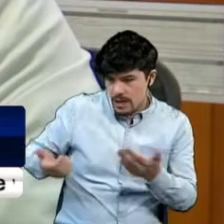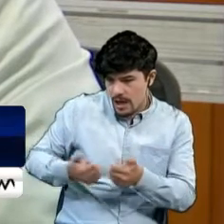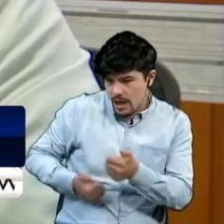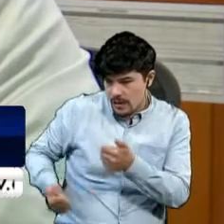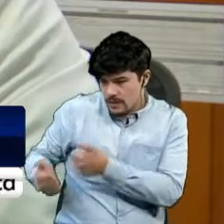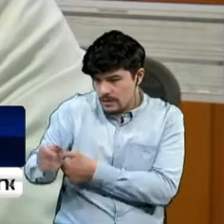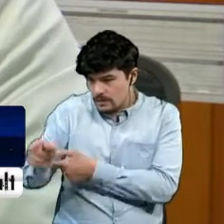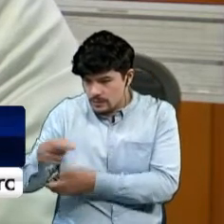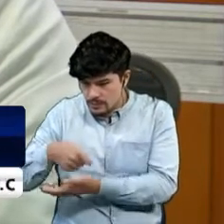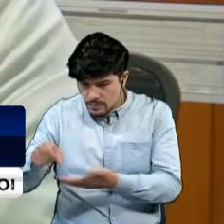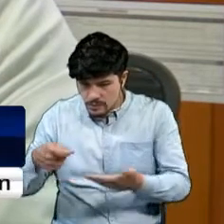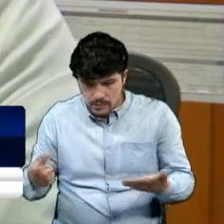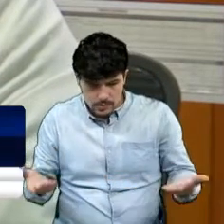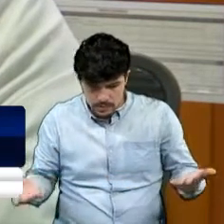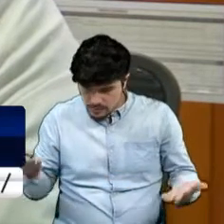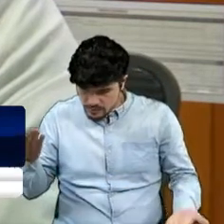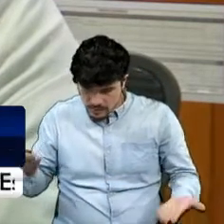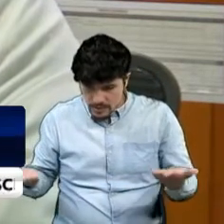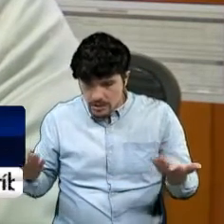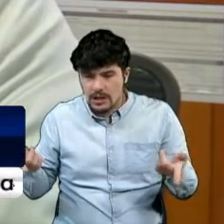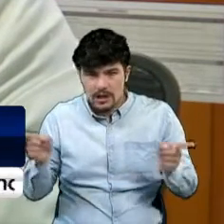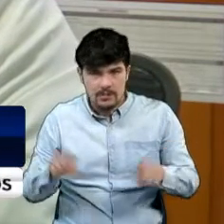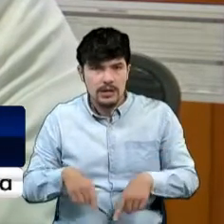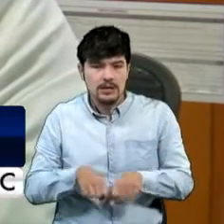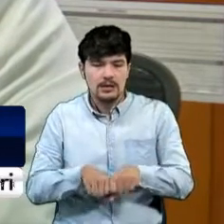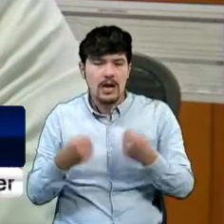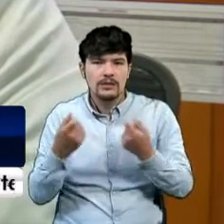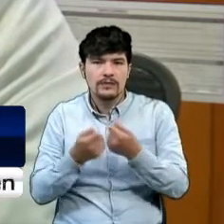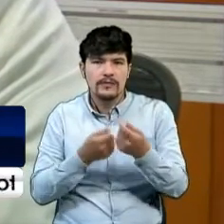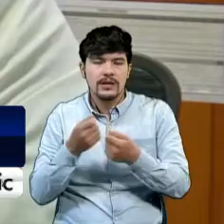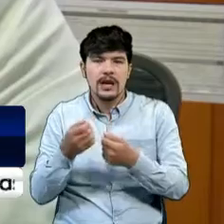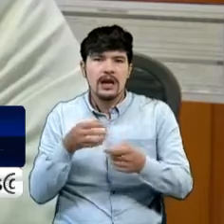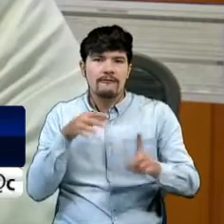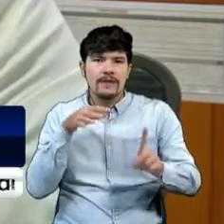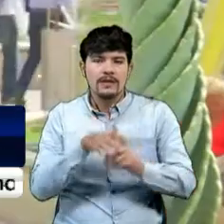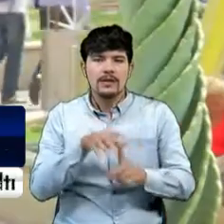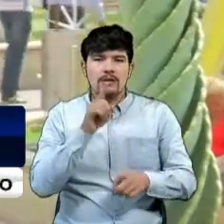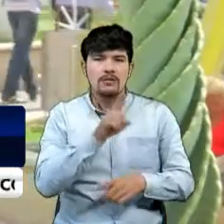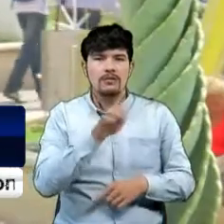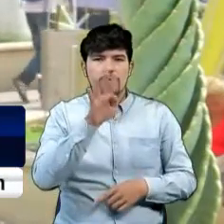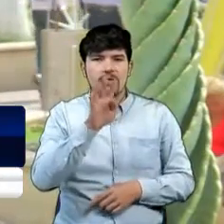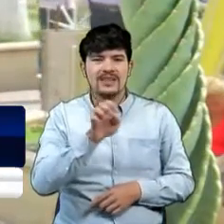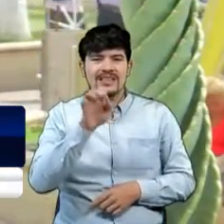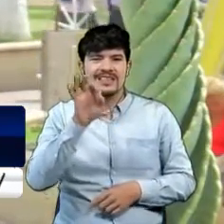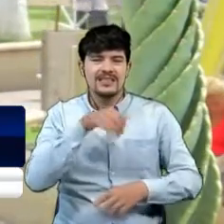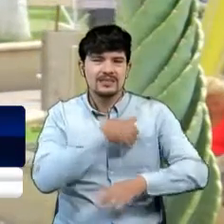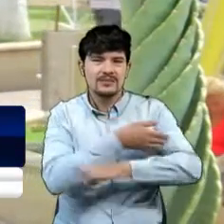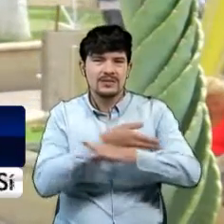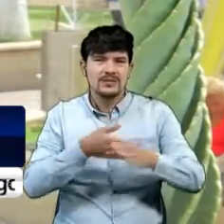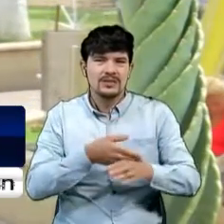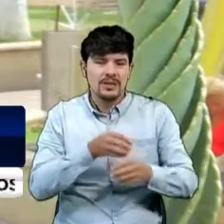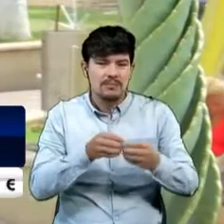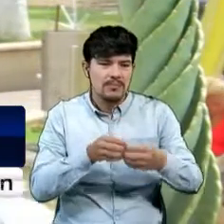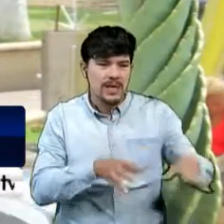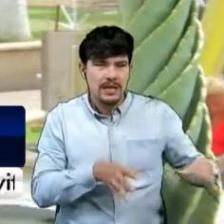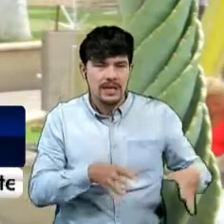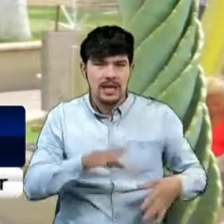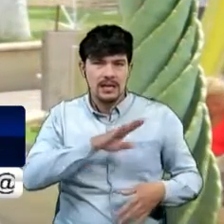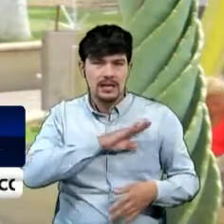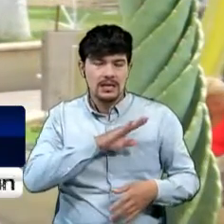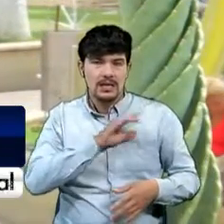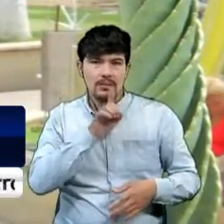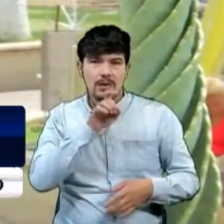contrato y también el presunto año fiscal por casi 193 millones de pesos la contraloría de bucaramanga compulsó copias